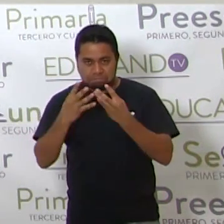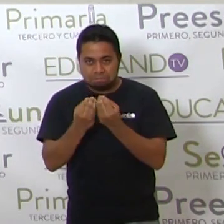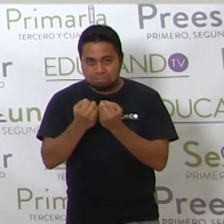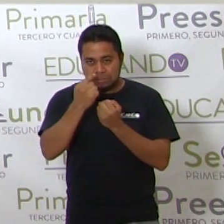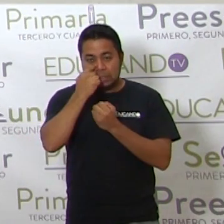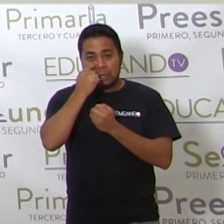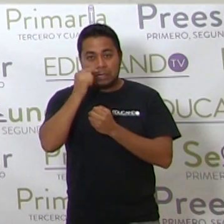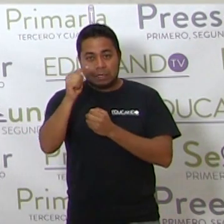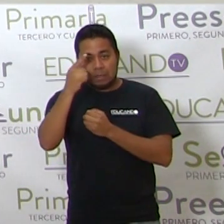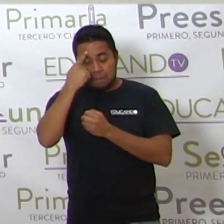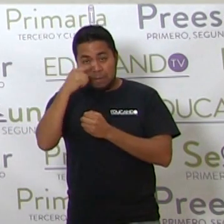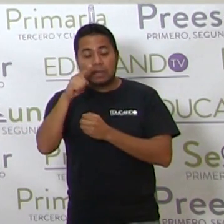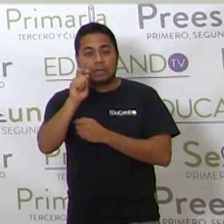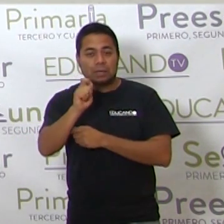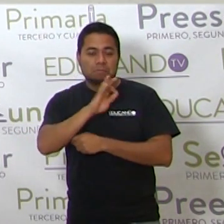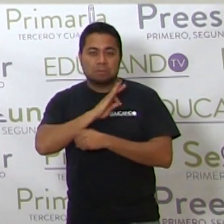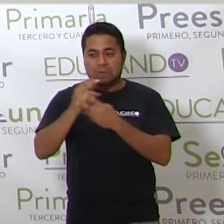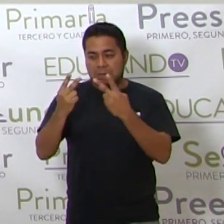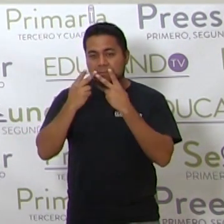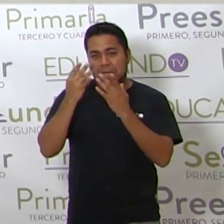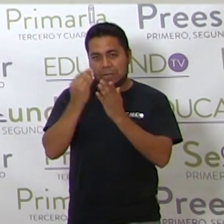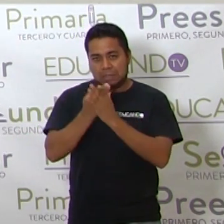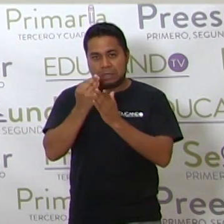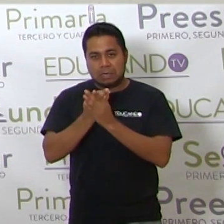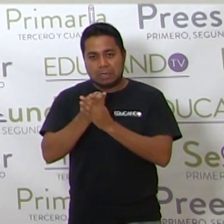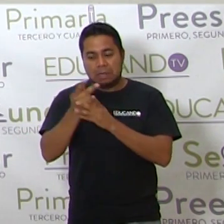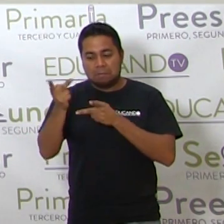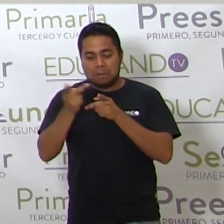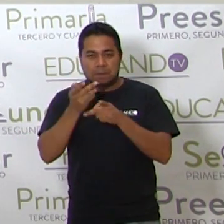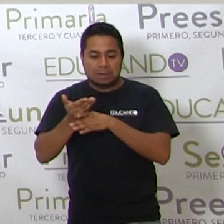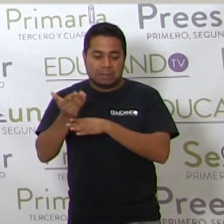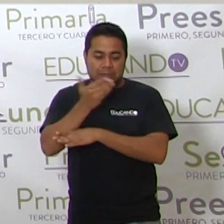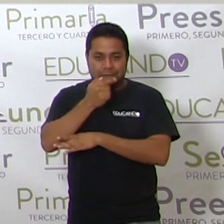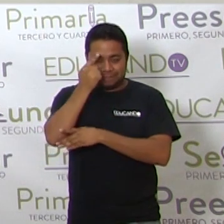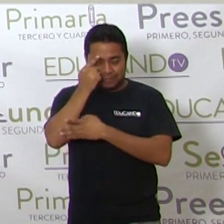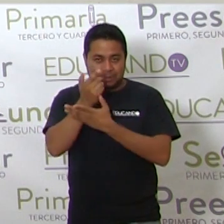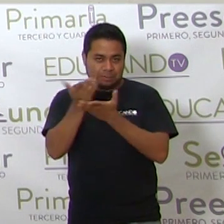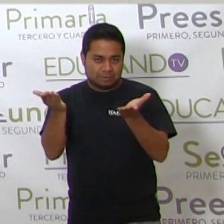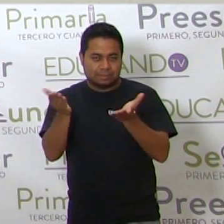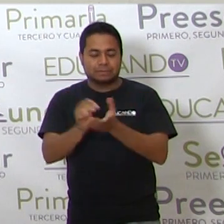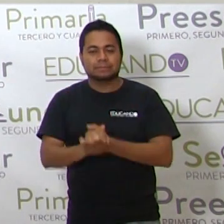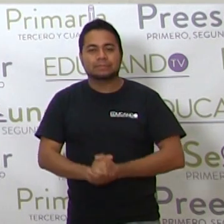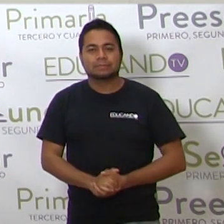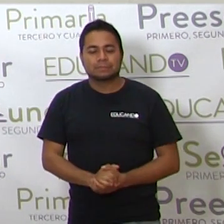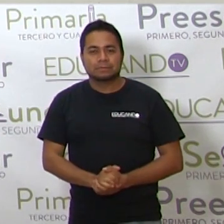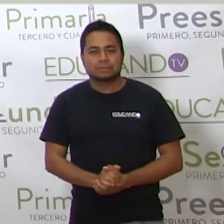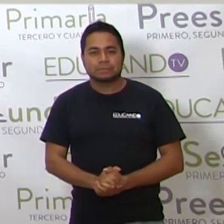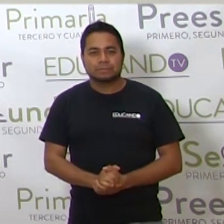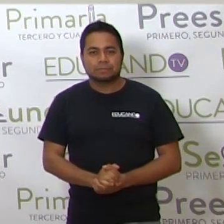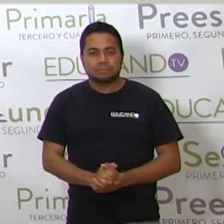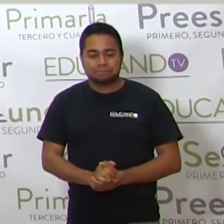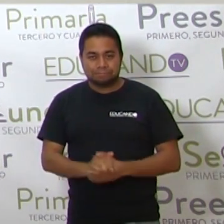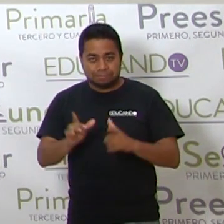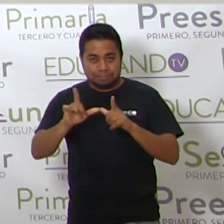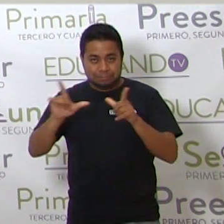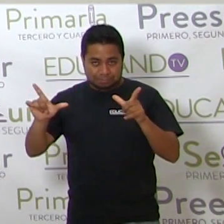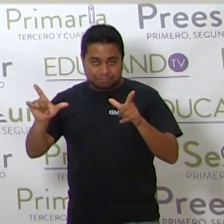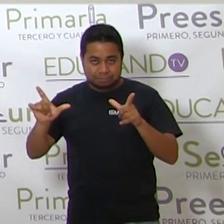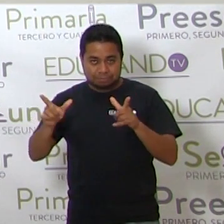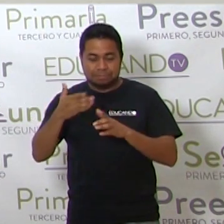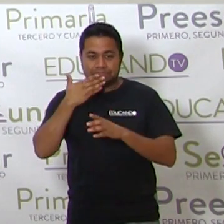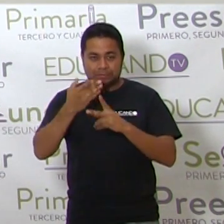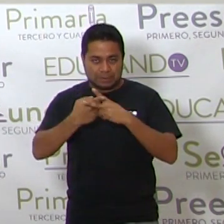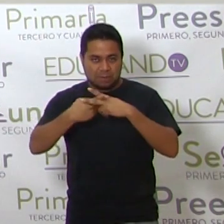amigas para que juntos puedan observar esta sesión que hemos preparado para ustedes están listos